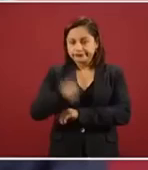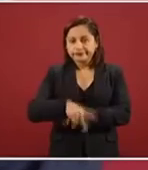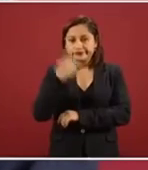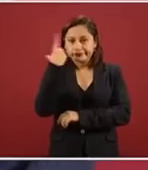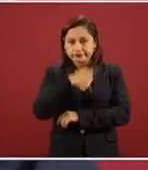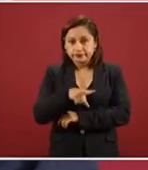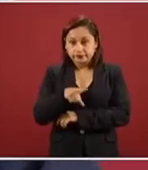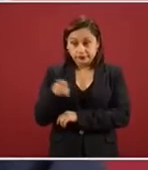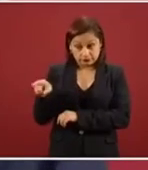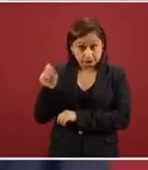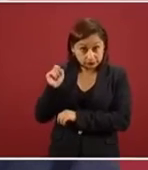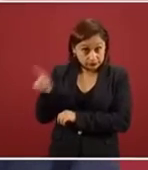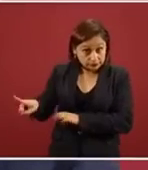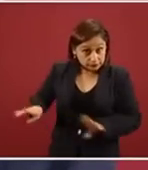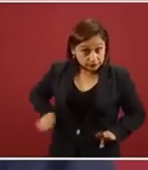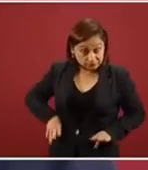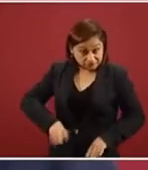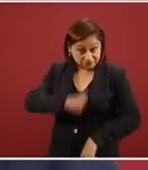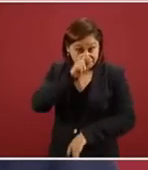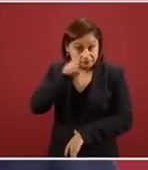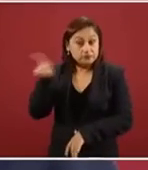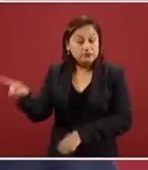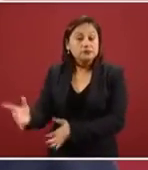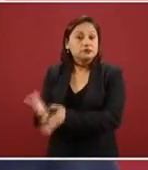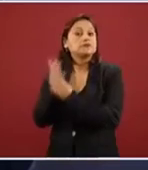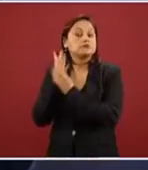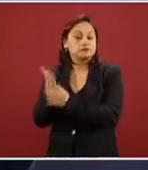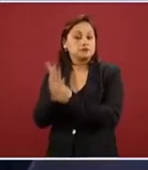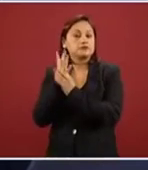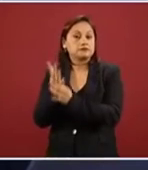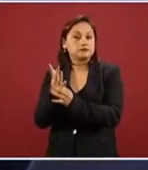Por eso digo, es muy importante la gobernabilidad,